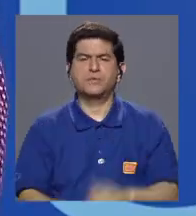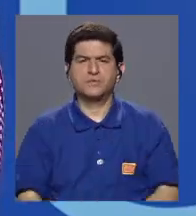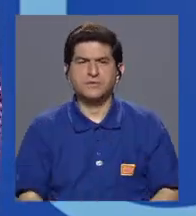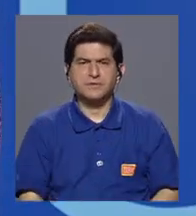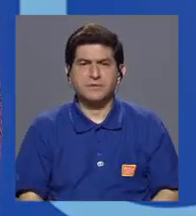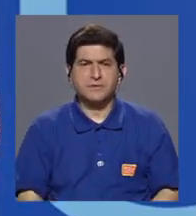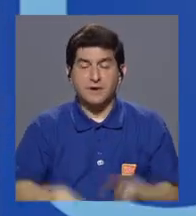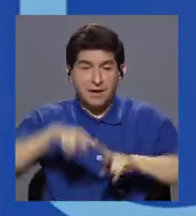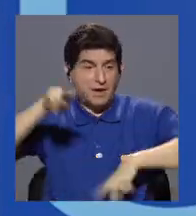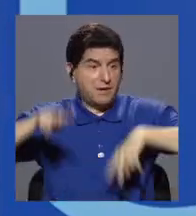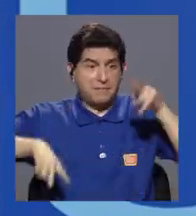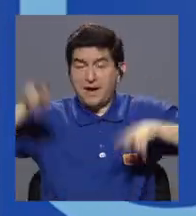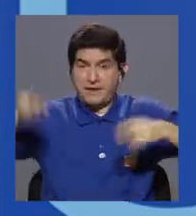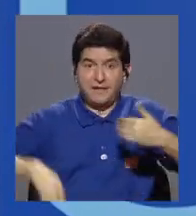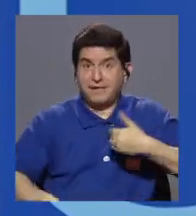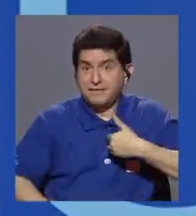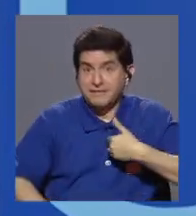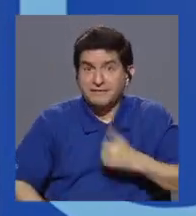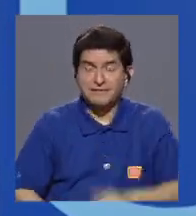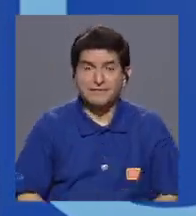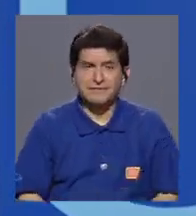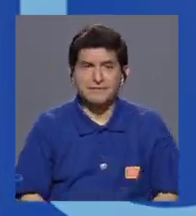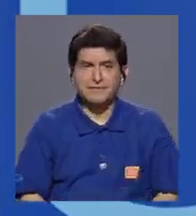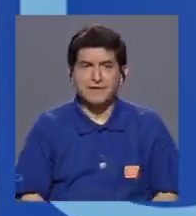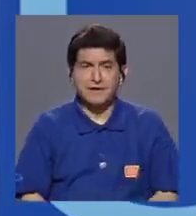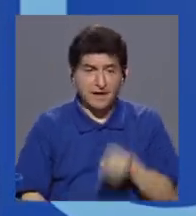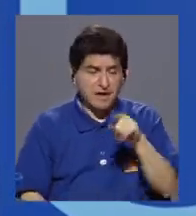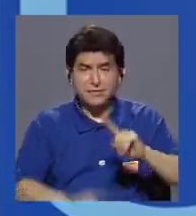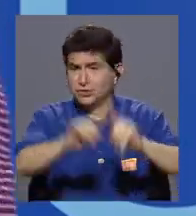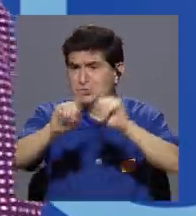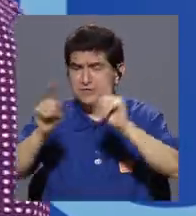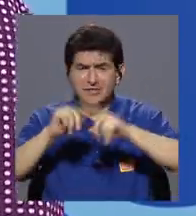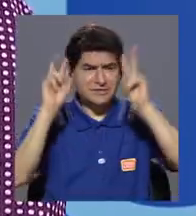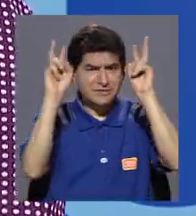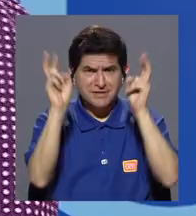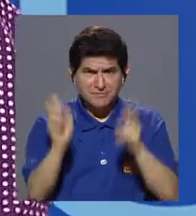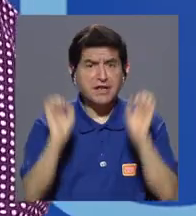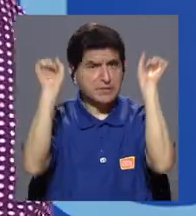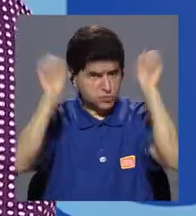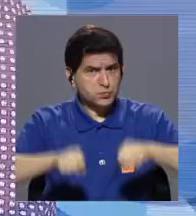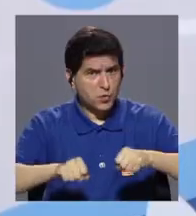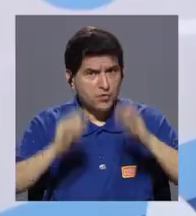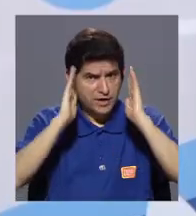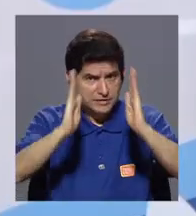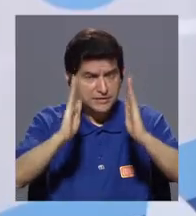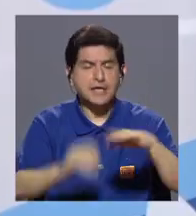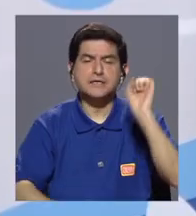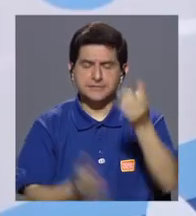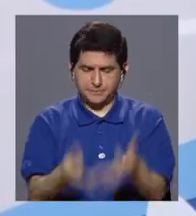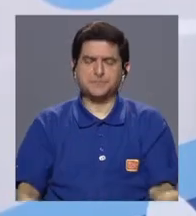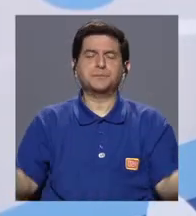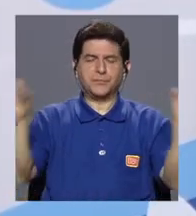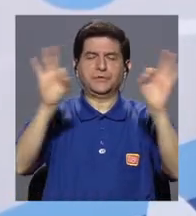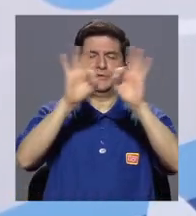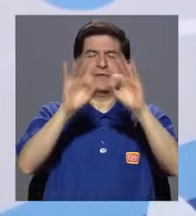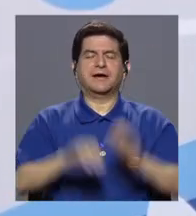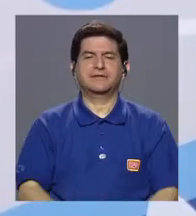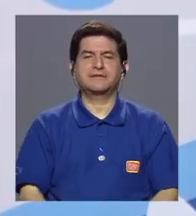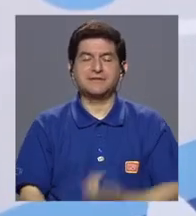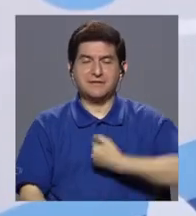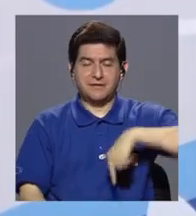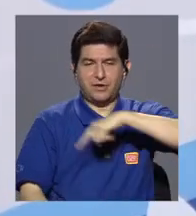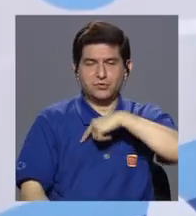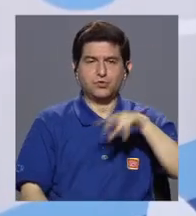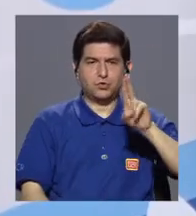en la variedad en la variedad está el gusto es el dicho o sea la variedad de temas es posible si es muy importante y como somos